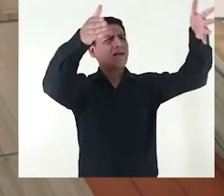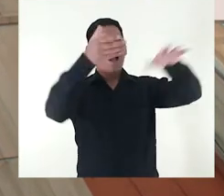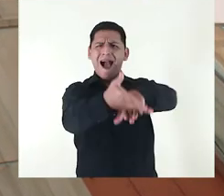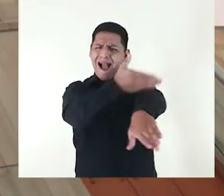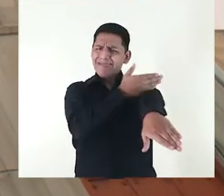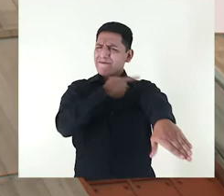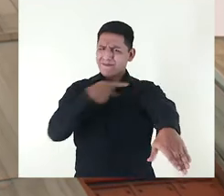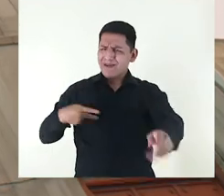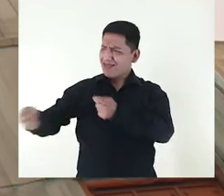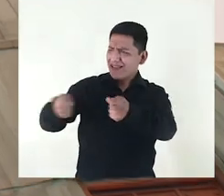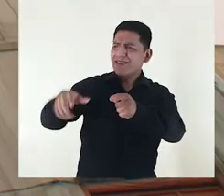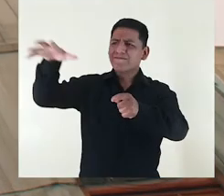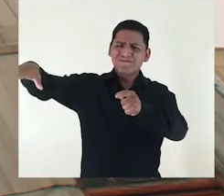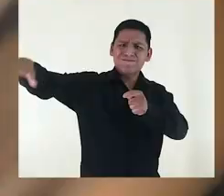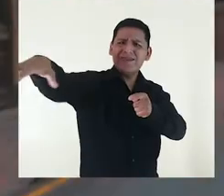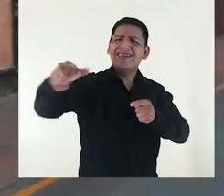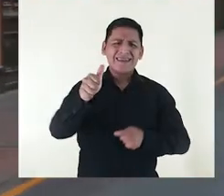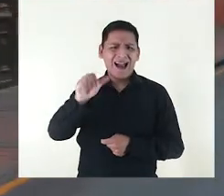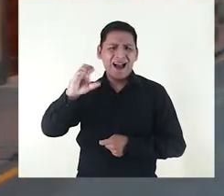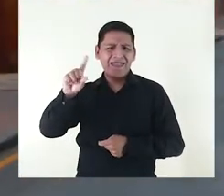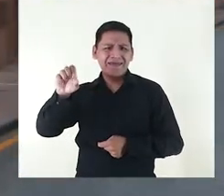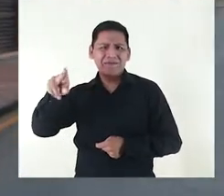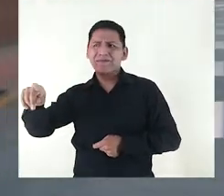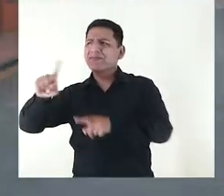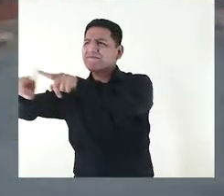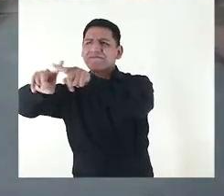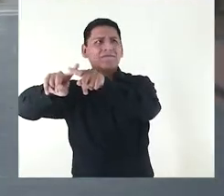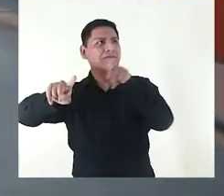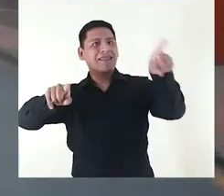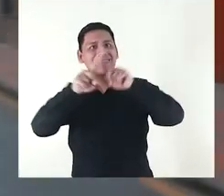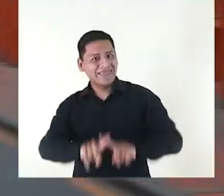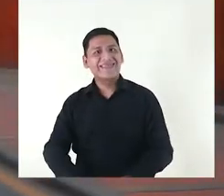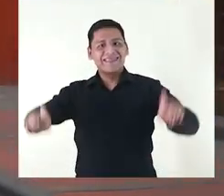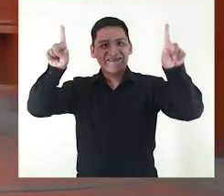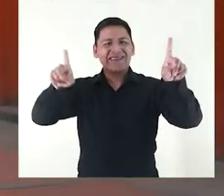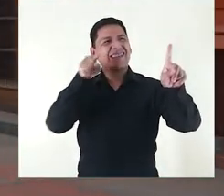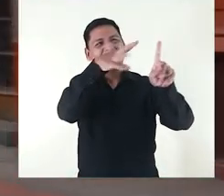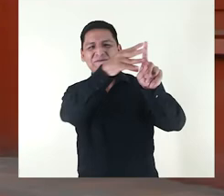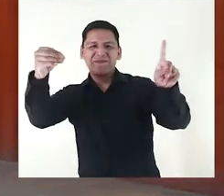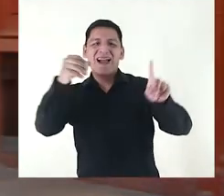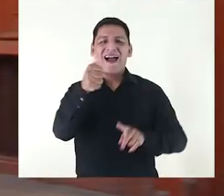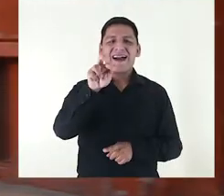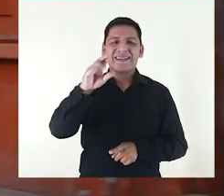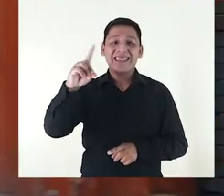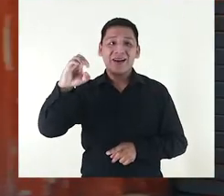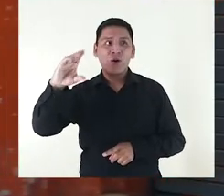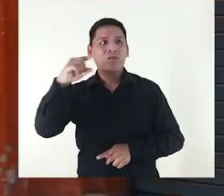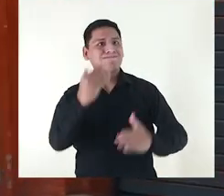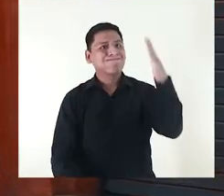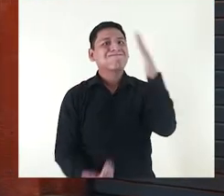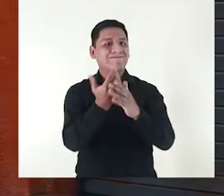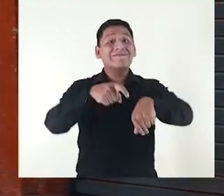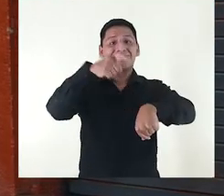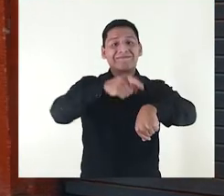rompió con la simetría no solo de lo virreinal, sino con la tendencia academicista de la época, adhiriéndose a un estilo Art Deco,